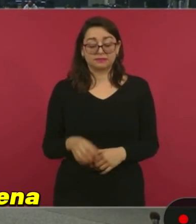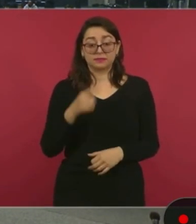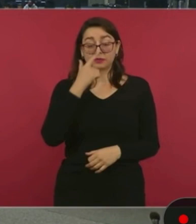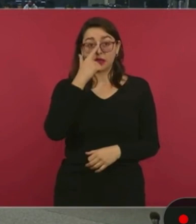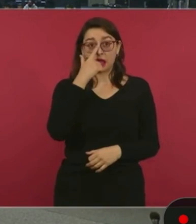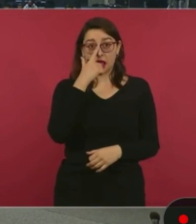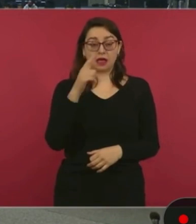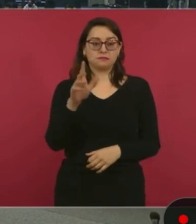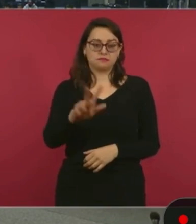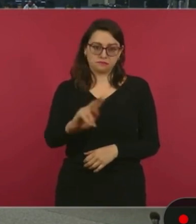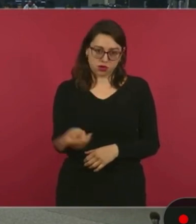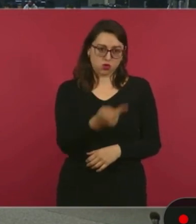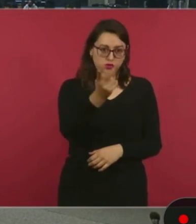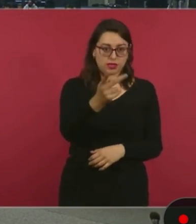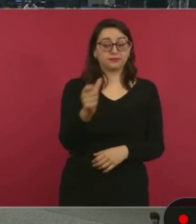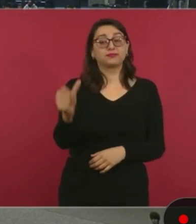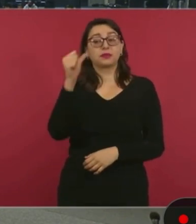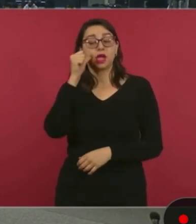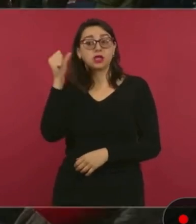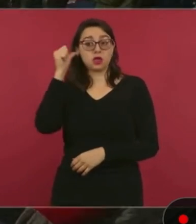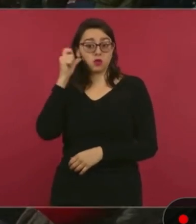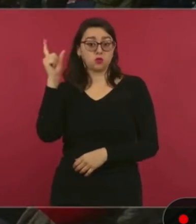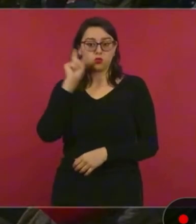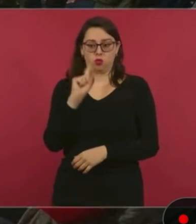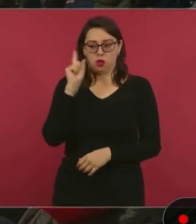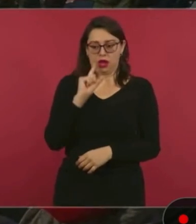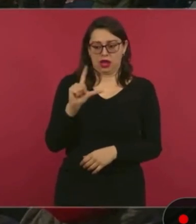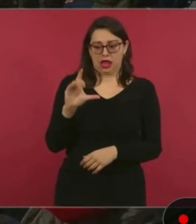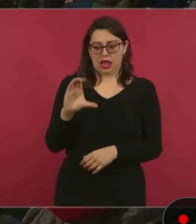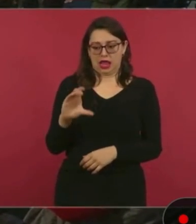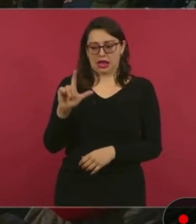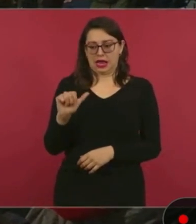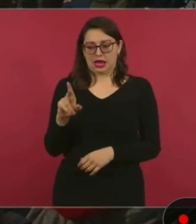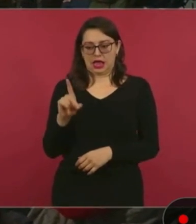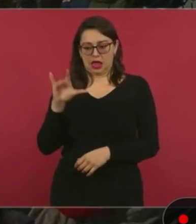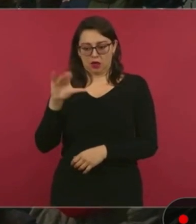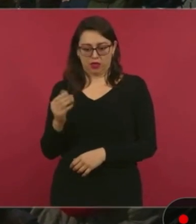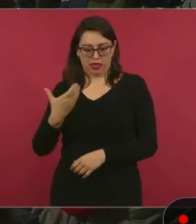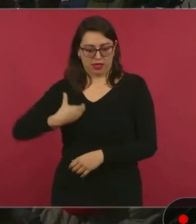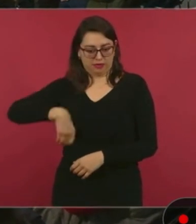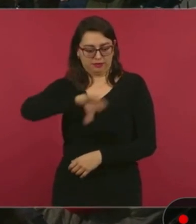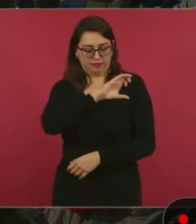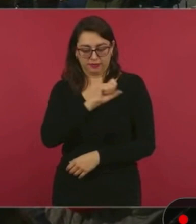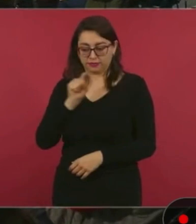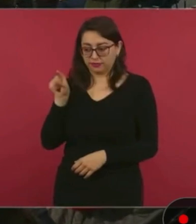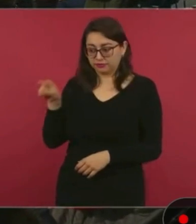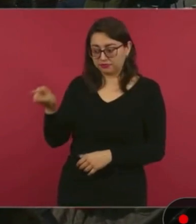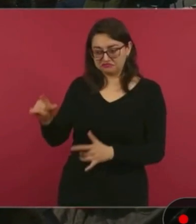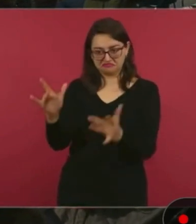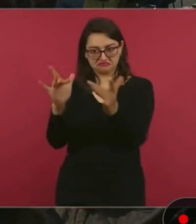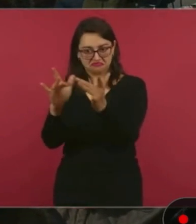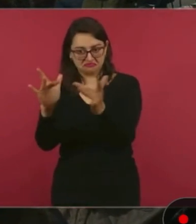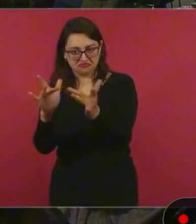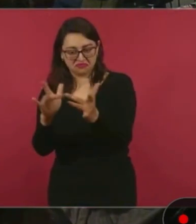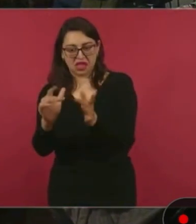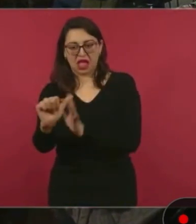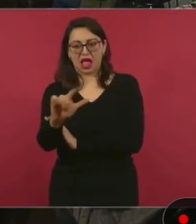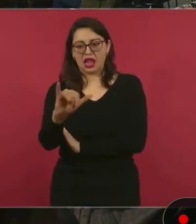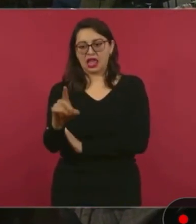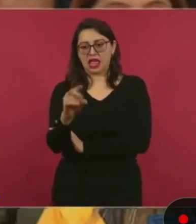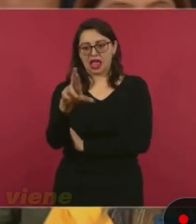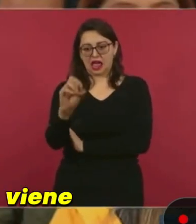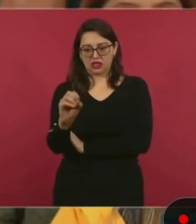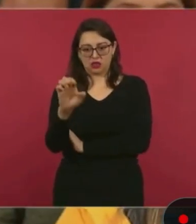por Morena, publica en sus redes sociales que platicó con Alejandro Encinas y que lo invitó a que lo apoyara